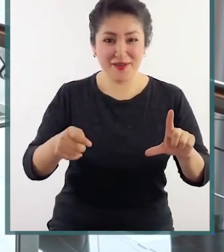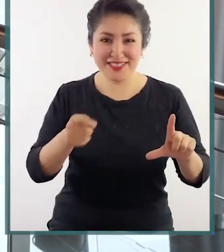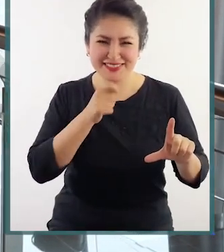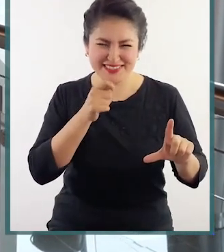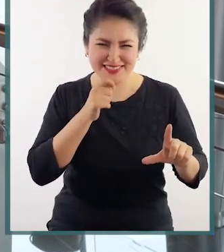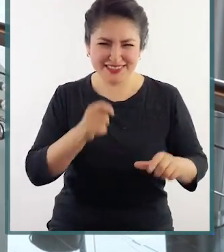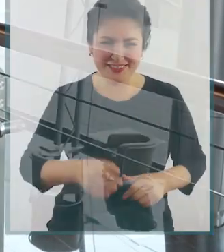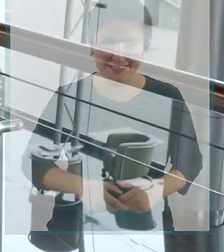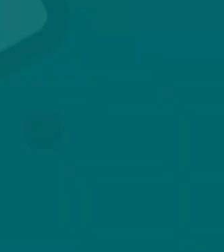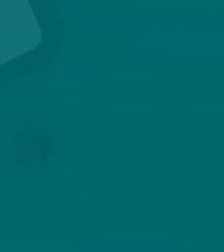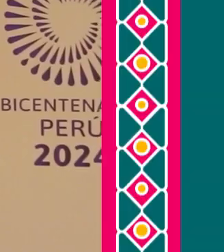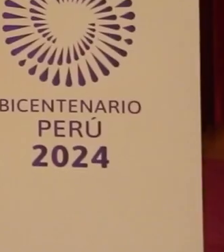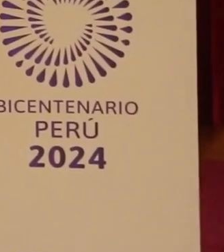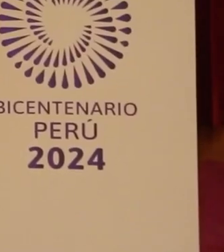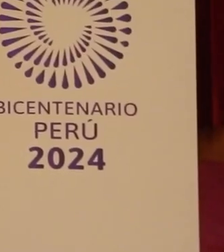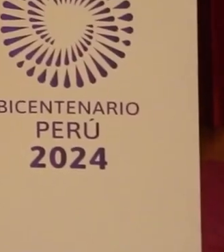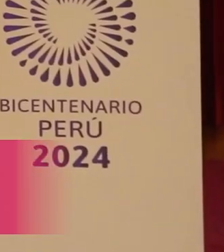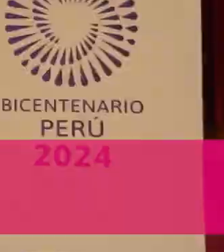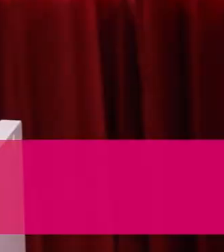la siguiente nota.